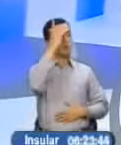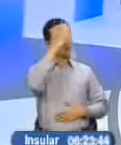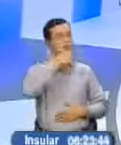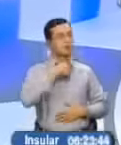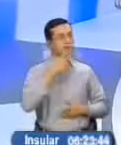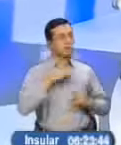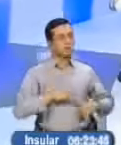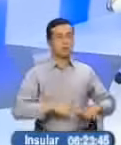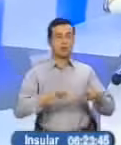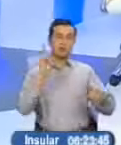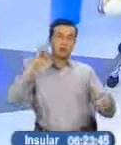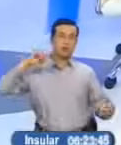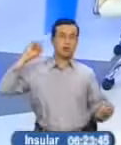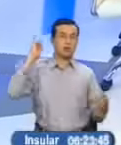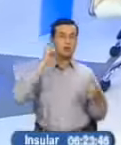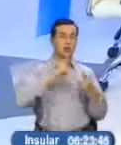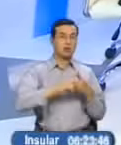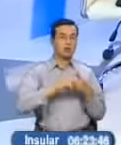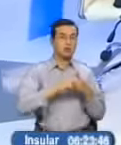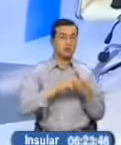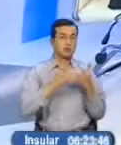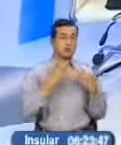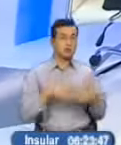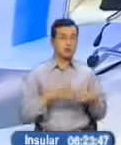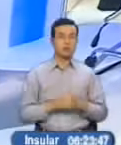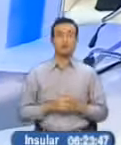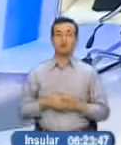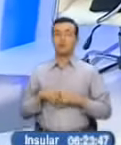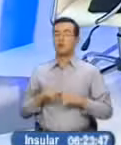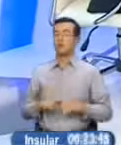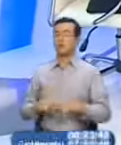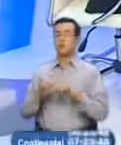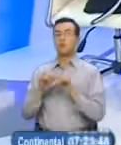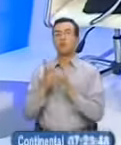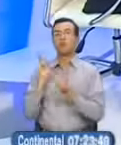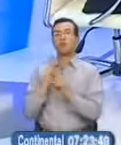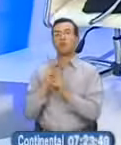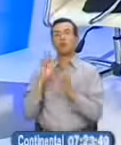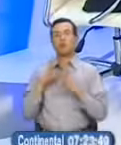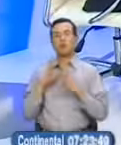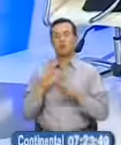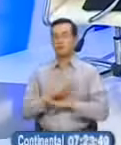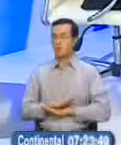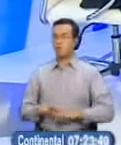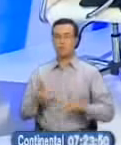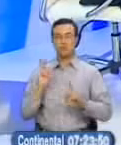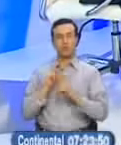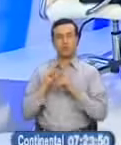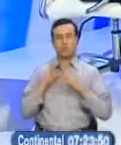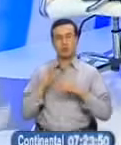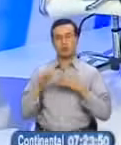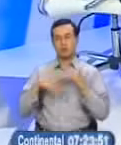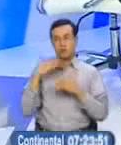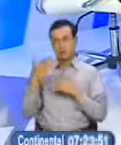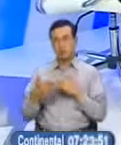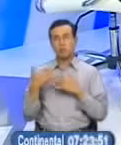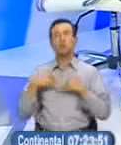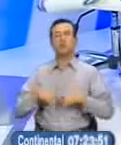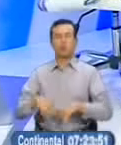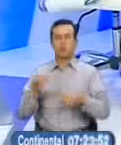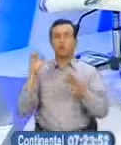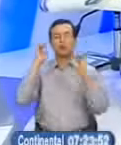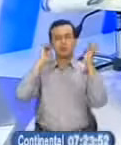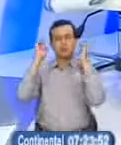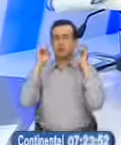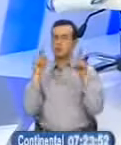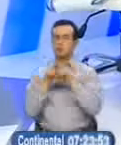mantener hasta recobrar la normalidad? Esta campaña es puntual por vacaciones. Ok. Sí, pero luego vendrán otras